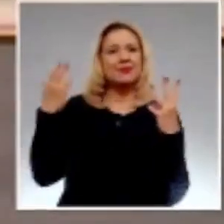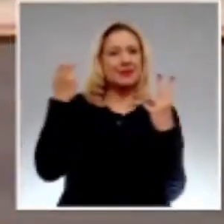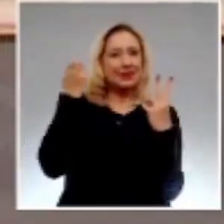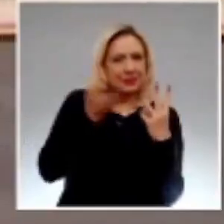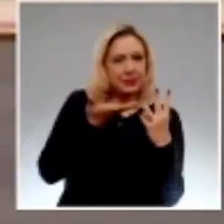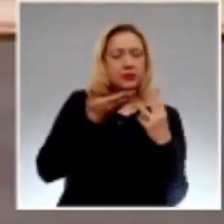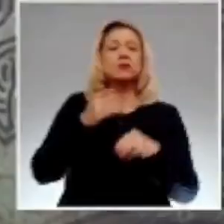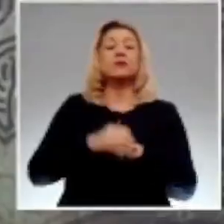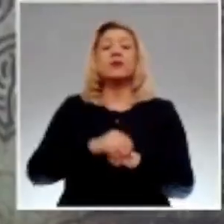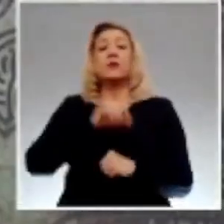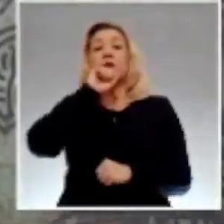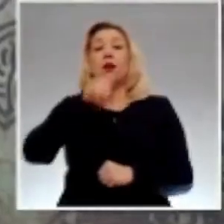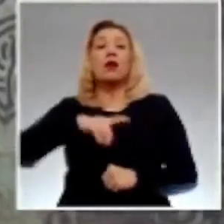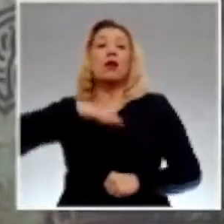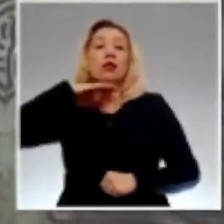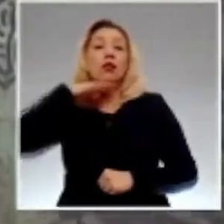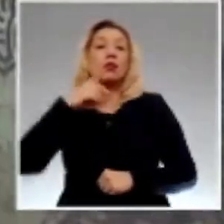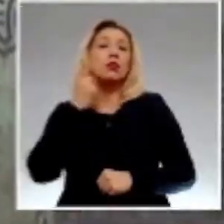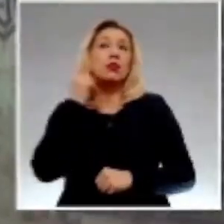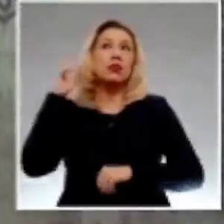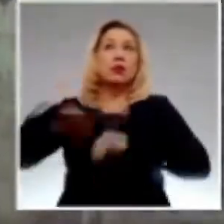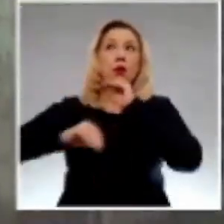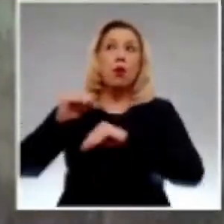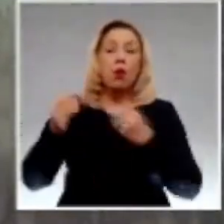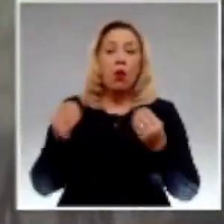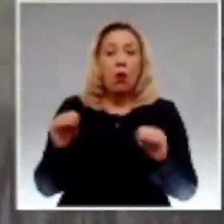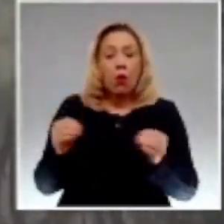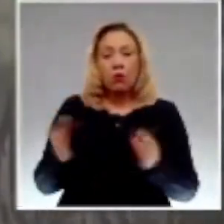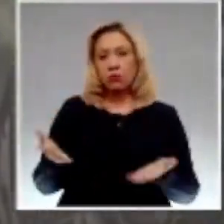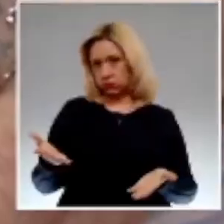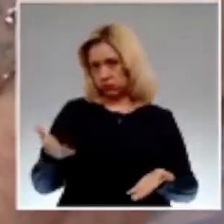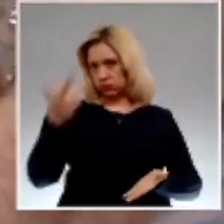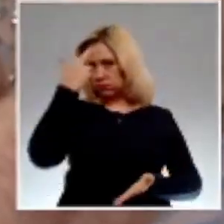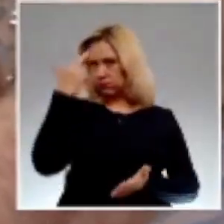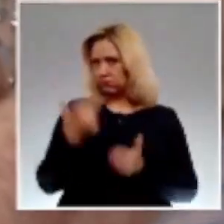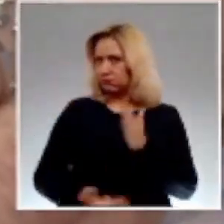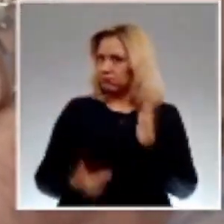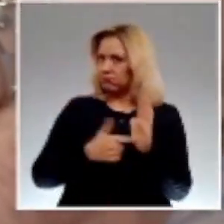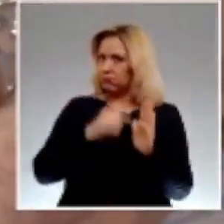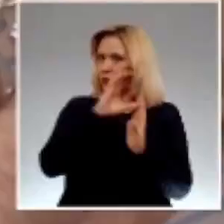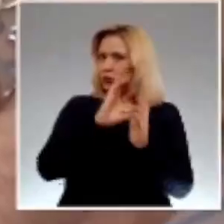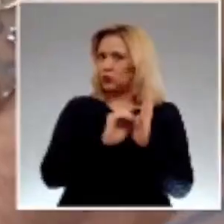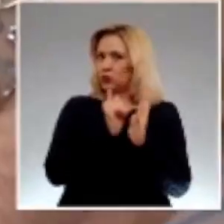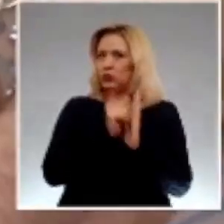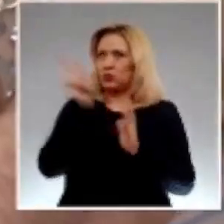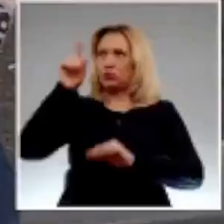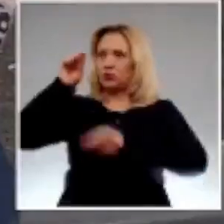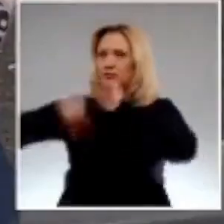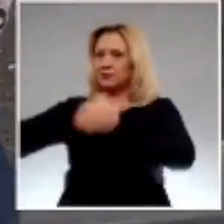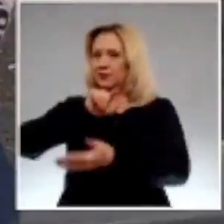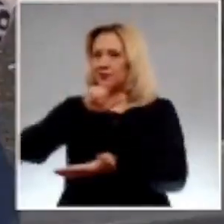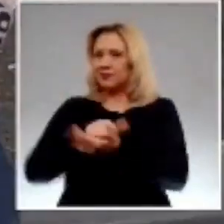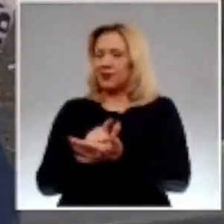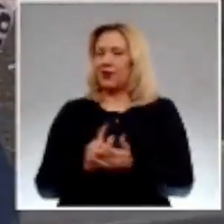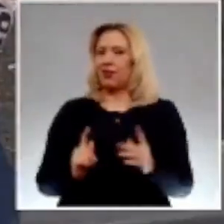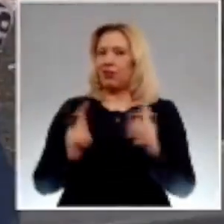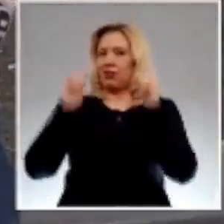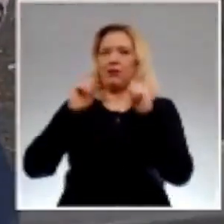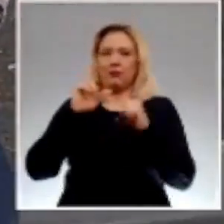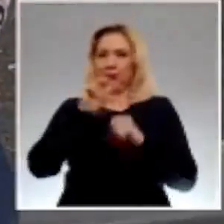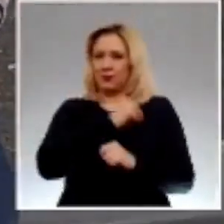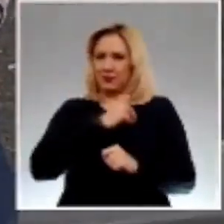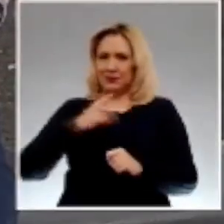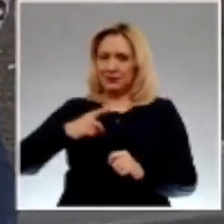legislativas para emitir una norma en cumplimiento del mandato de la Carta Magna. Está también el pronunciamiento sobre la validez de la definición